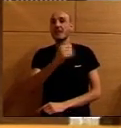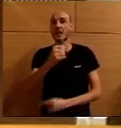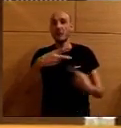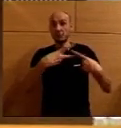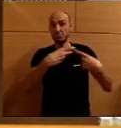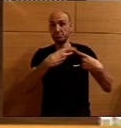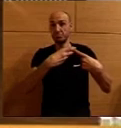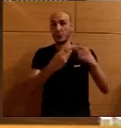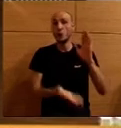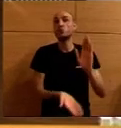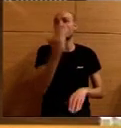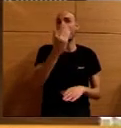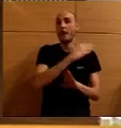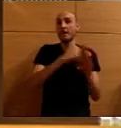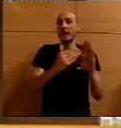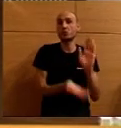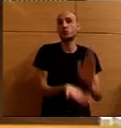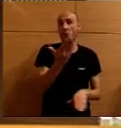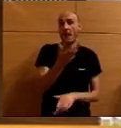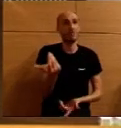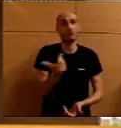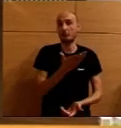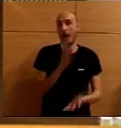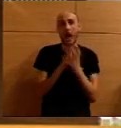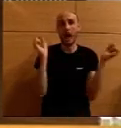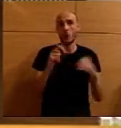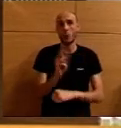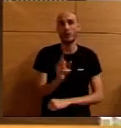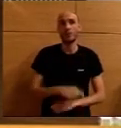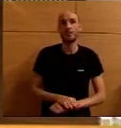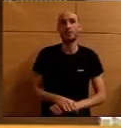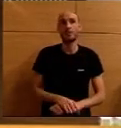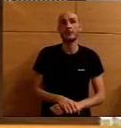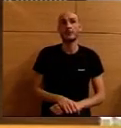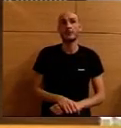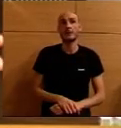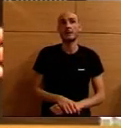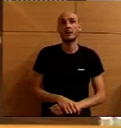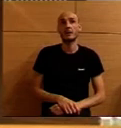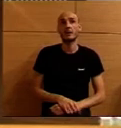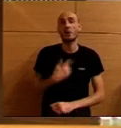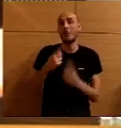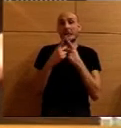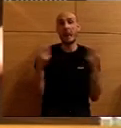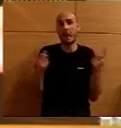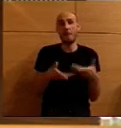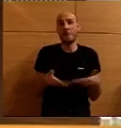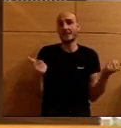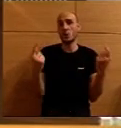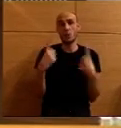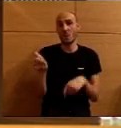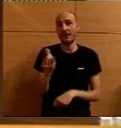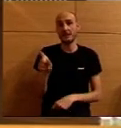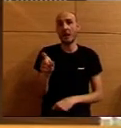personas que tengan viviendas a su nombre. Y bueno, no voy a ser muy extensa porque todos